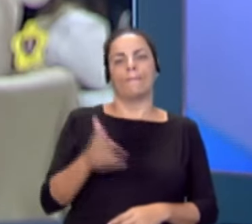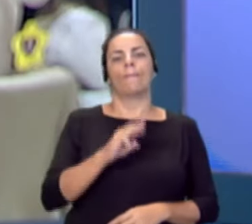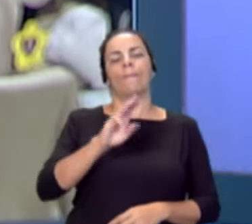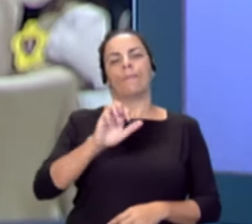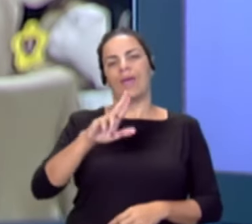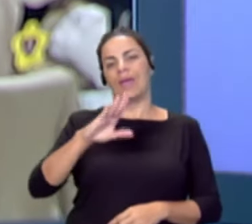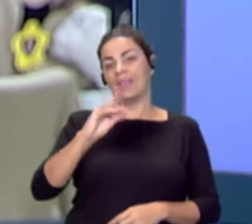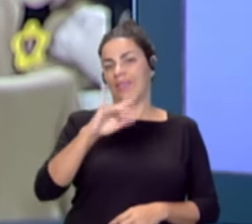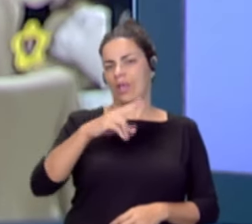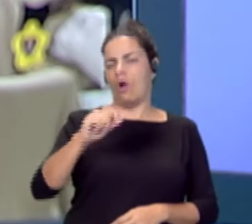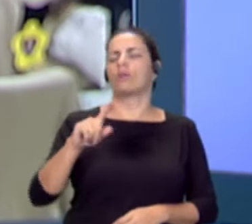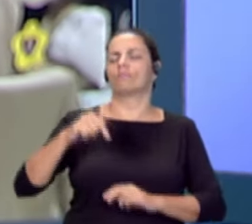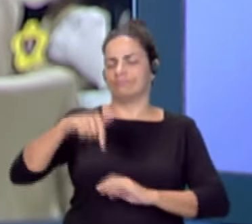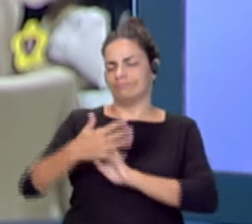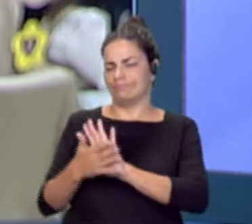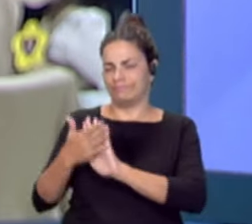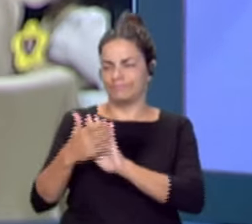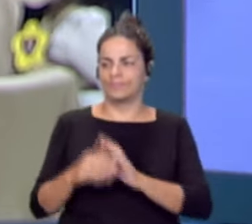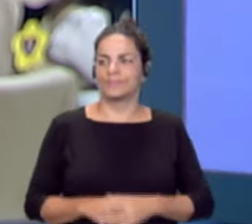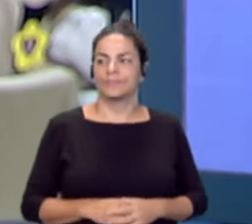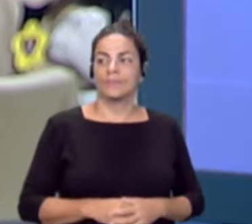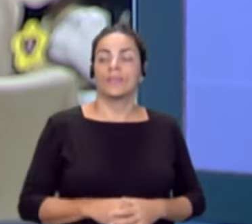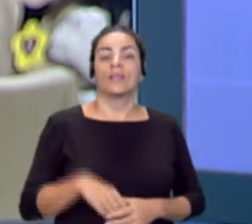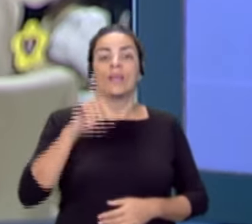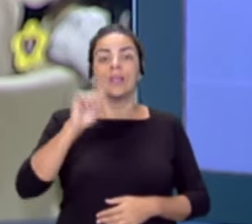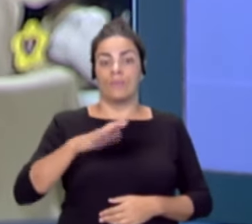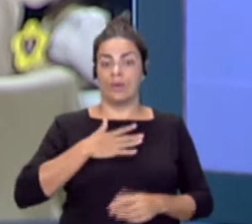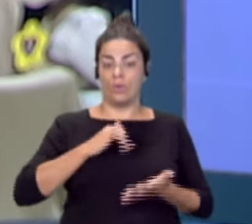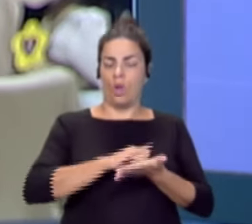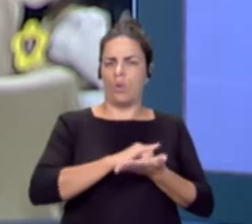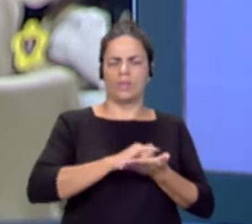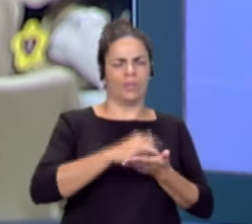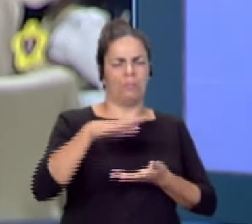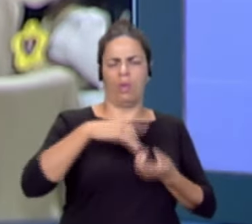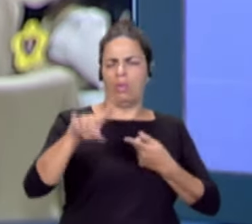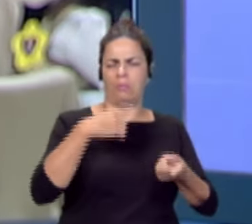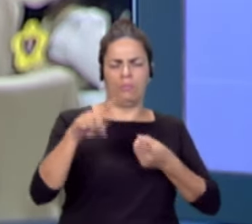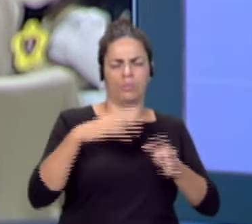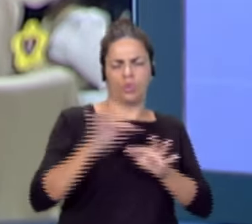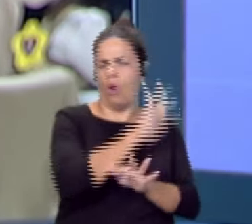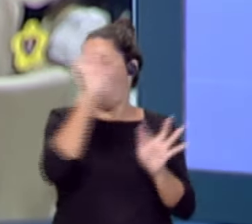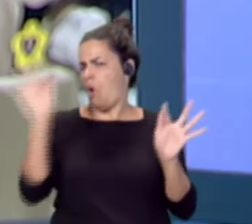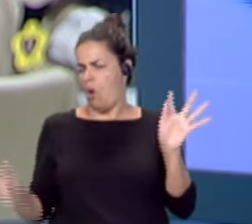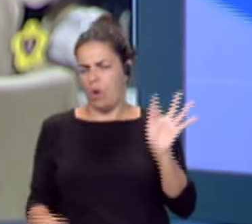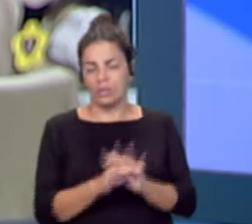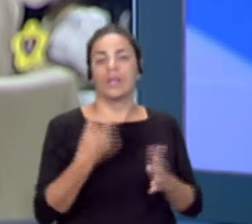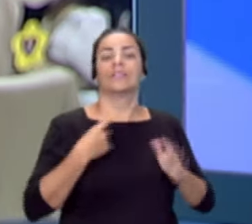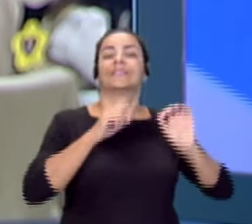Y 24 horas que tienen disponible nuestro WhatsApp, ese número de teléfono que es el